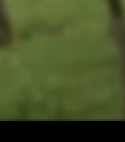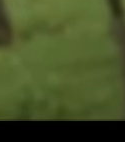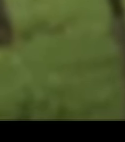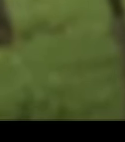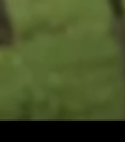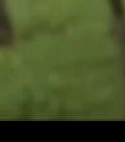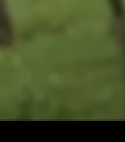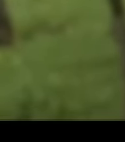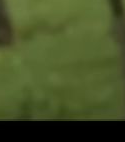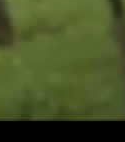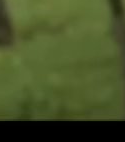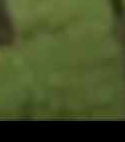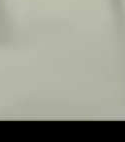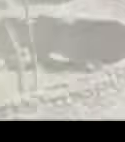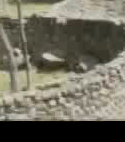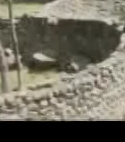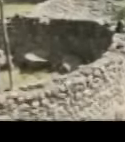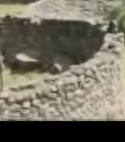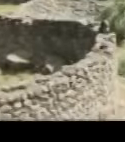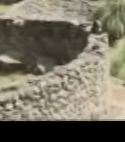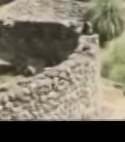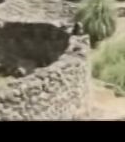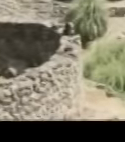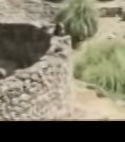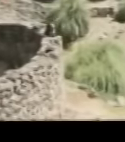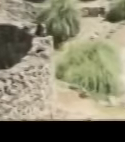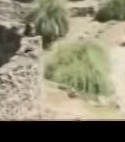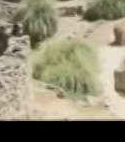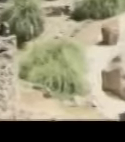Cayambe, ciudad por donde cruza la línea ecuatorial.